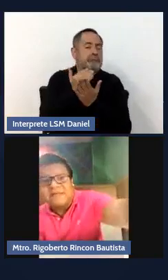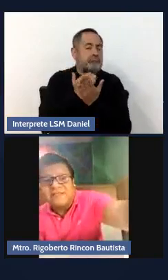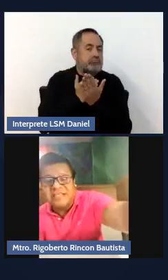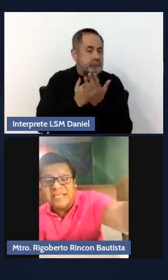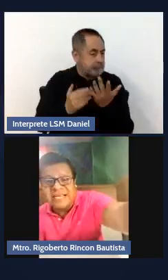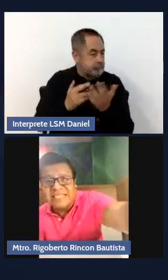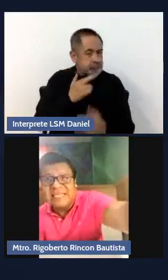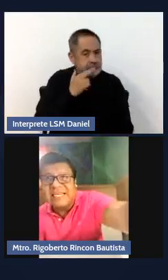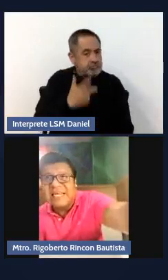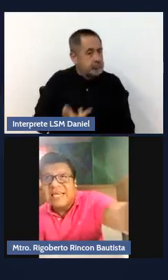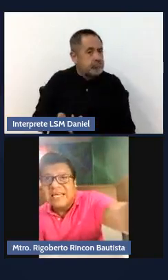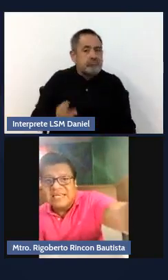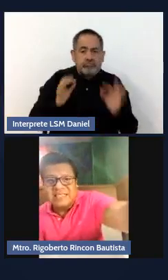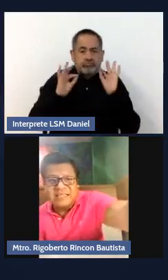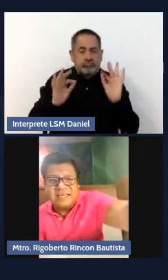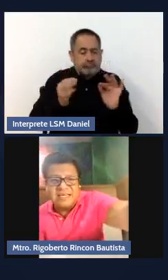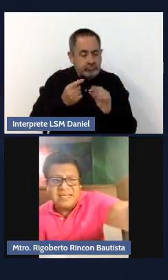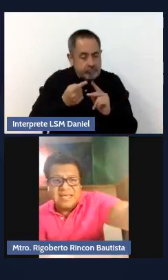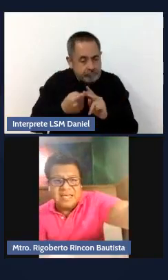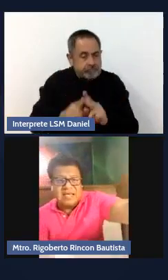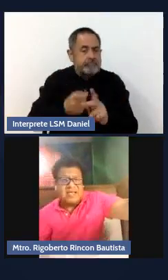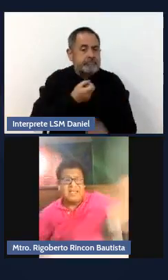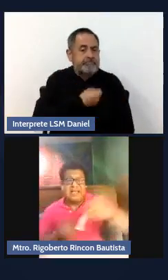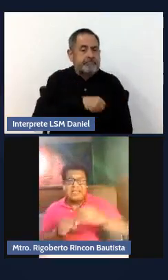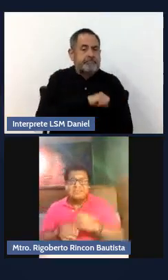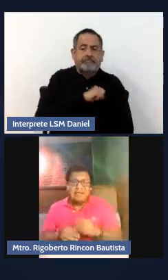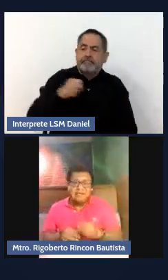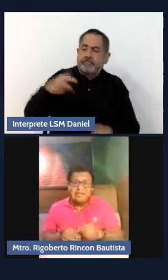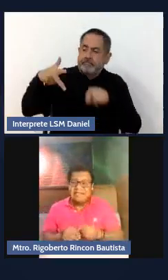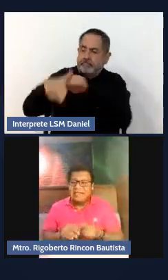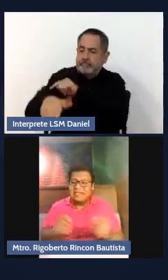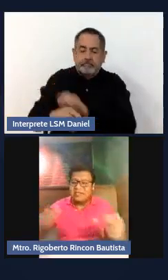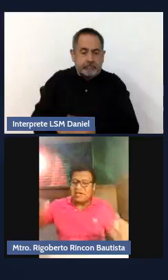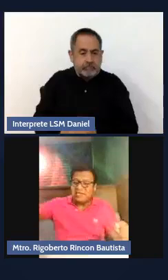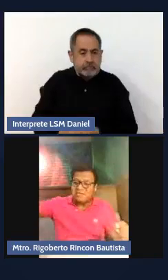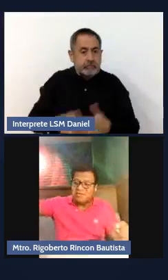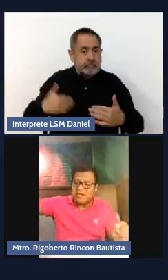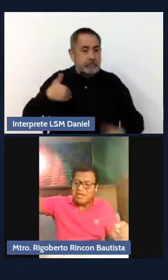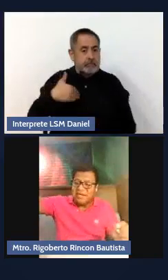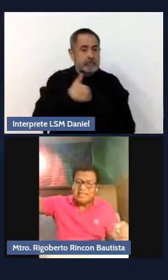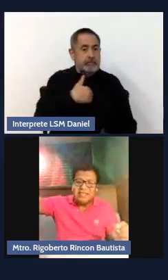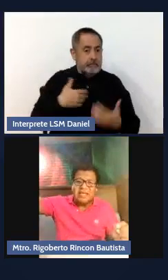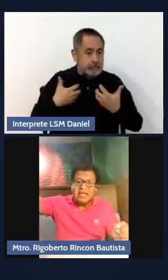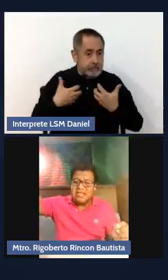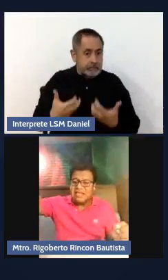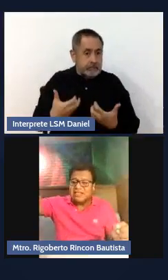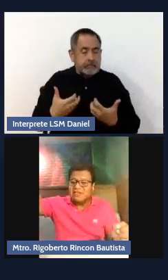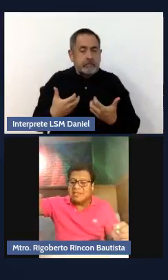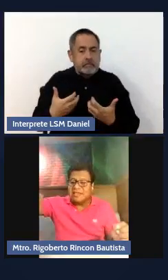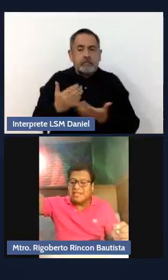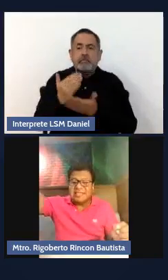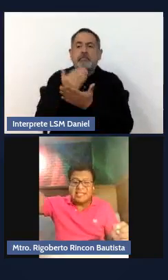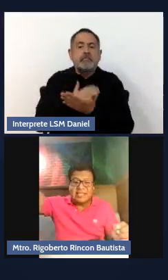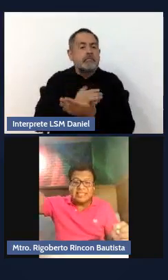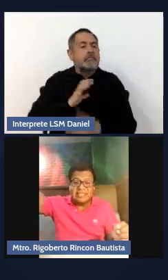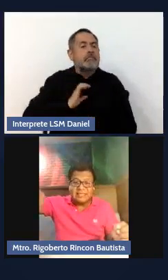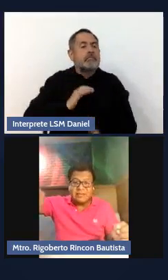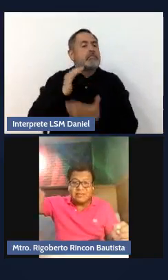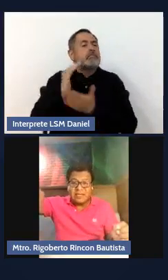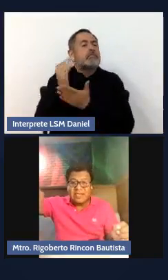cáncer de las mamas, en el caso de las mujeres, en el caso de cáncer